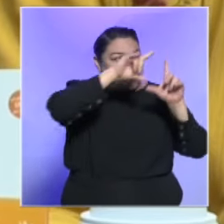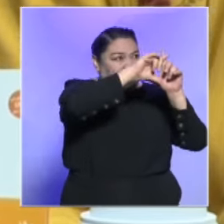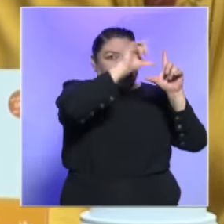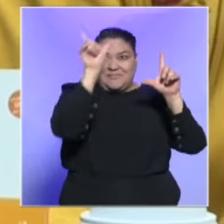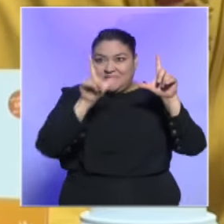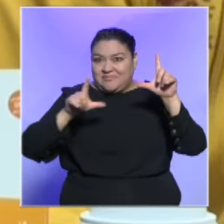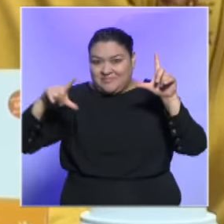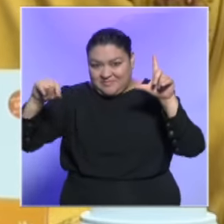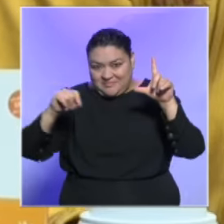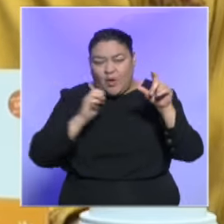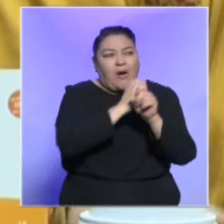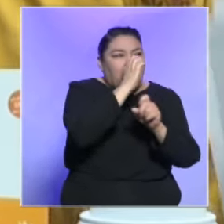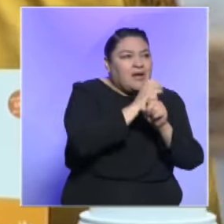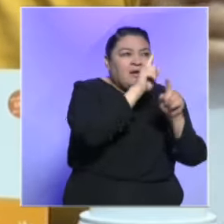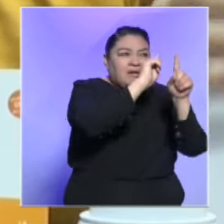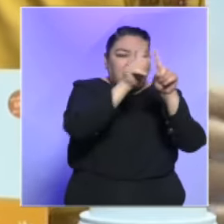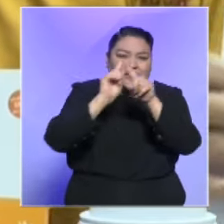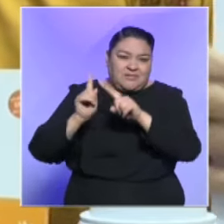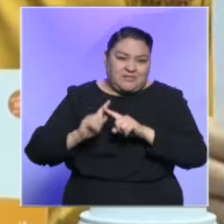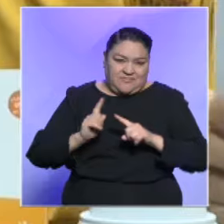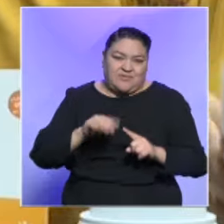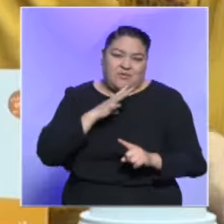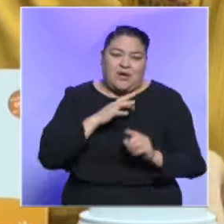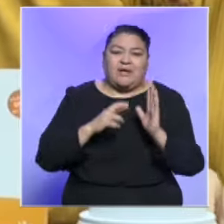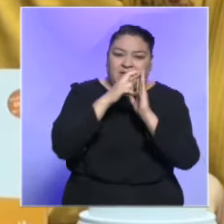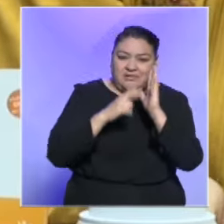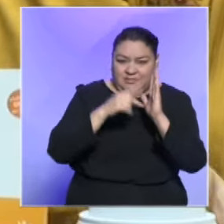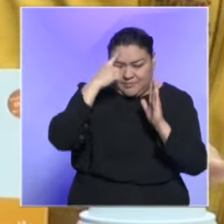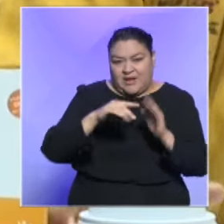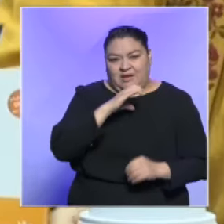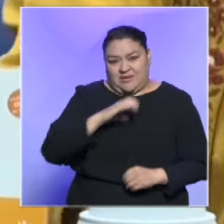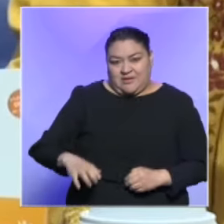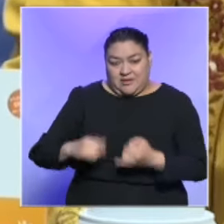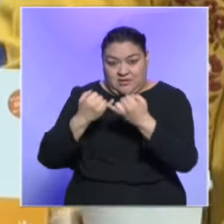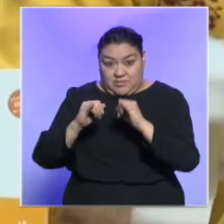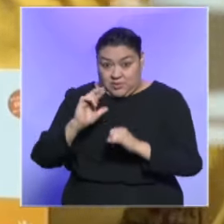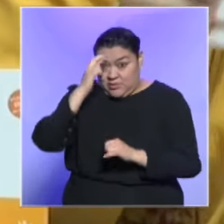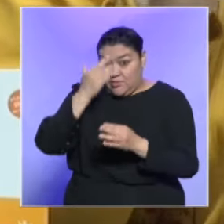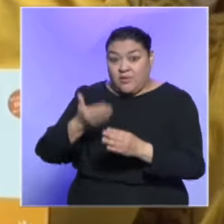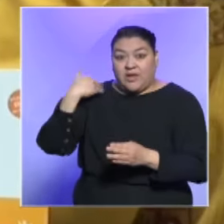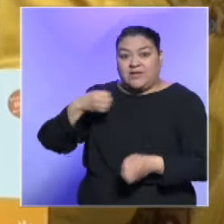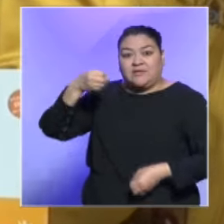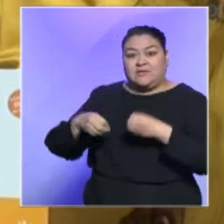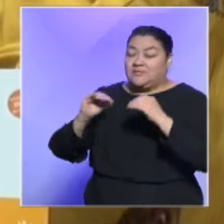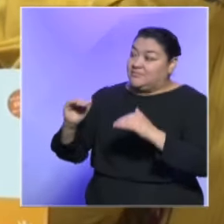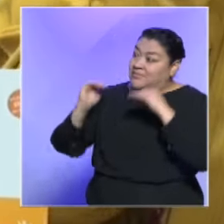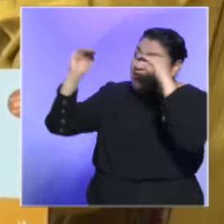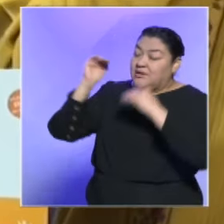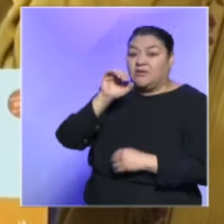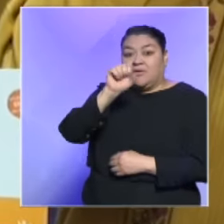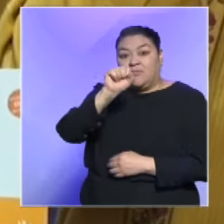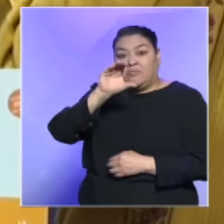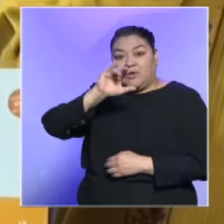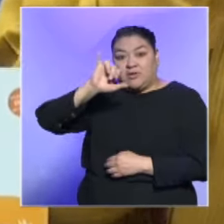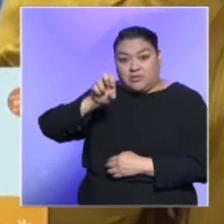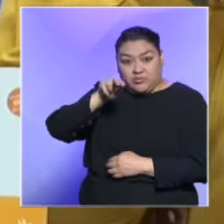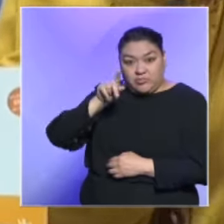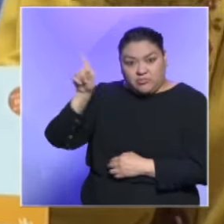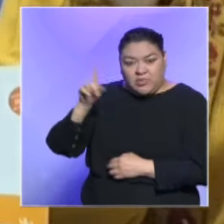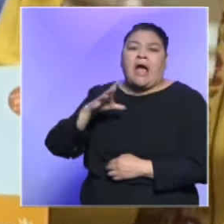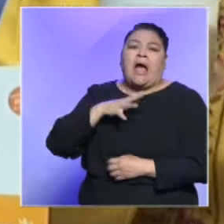de restricciones para ejercer este derecho. Recordemos que la Suprema Corte de Justicia de la Nación ha conocido de diversas acciones